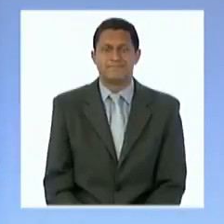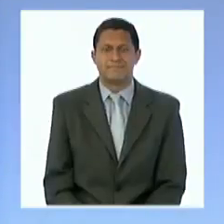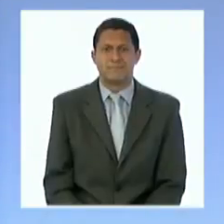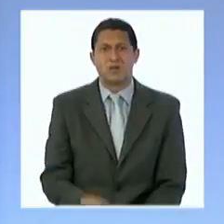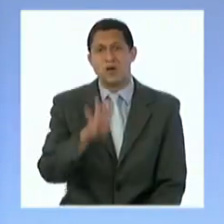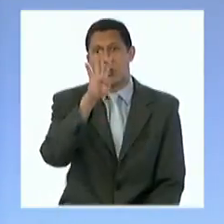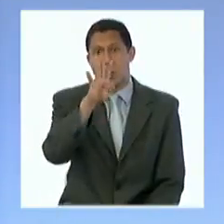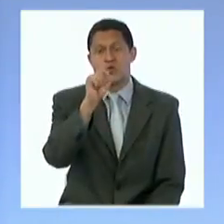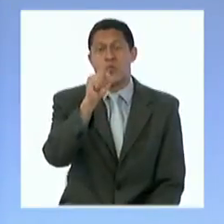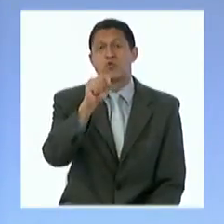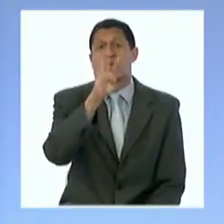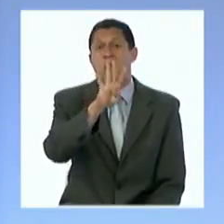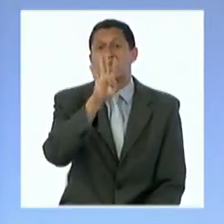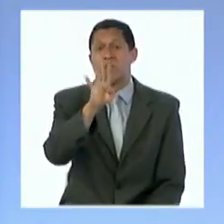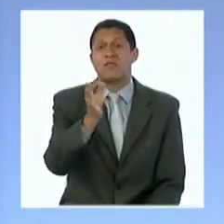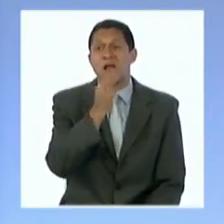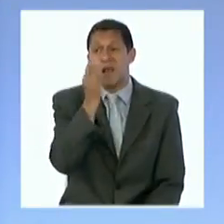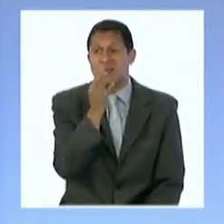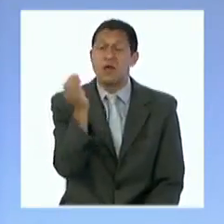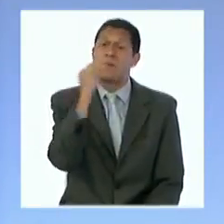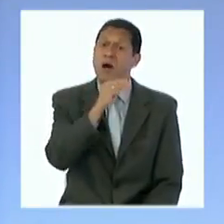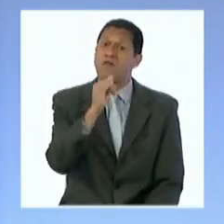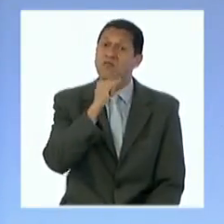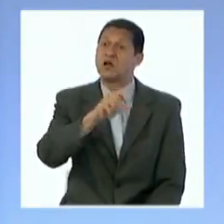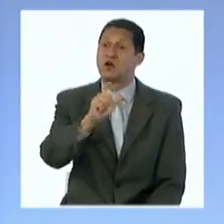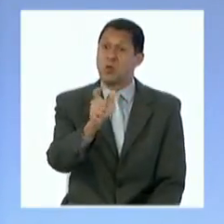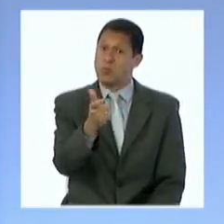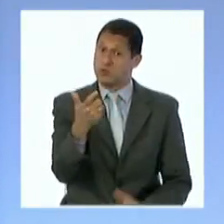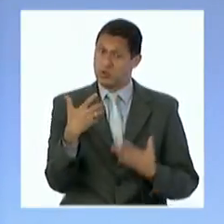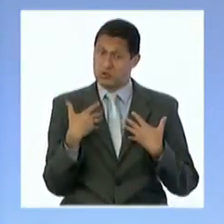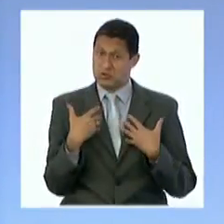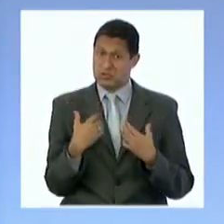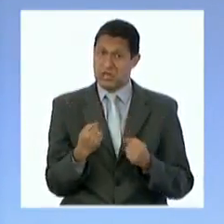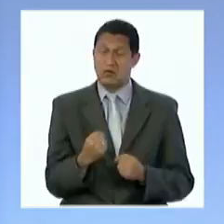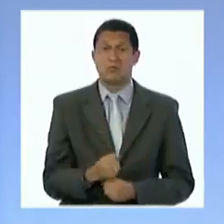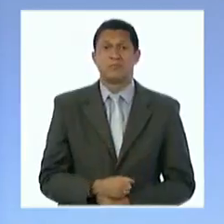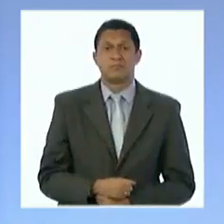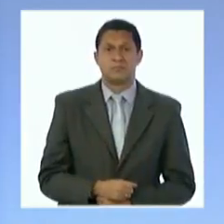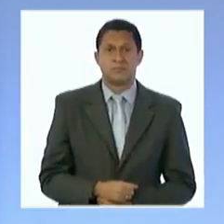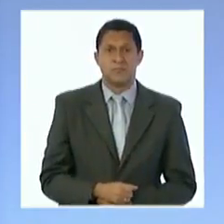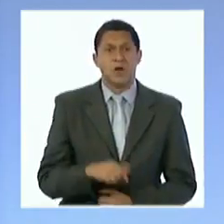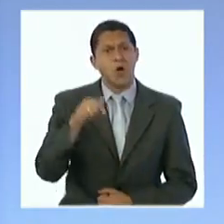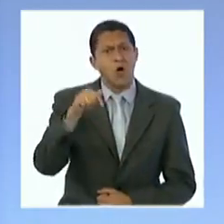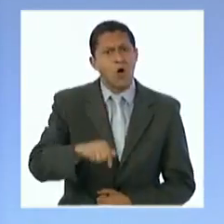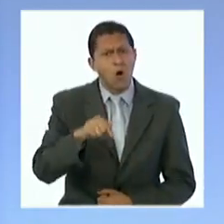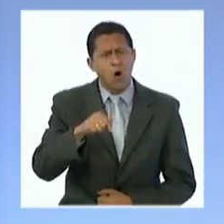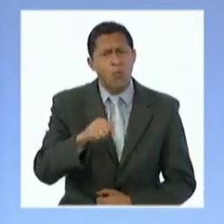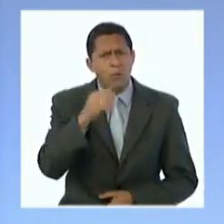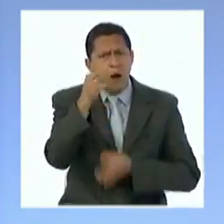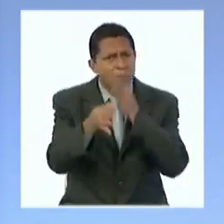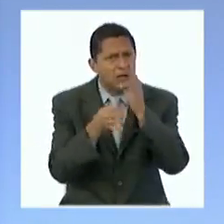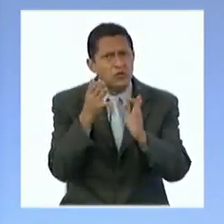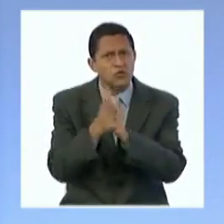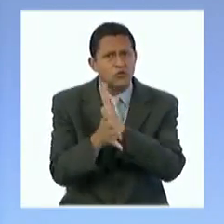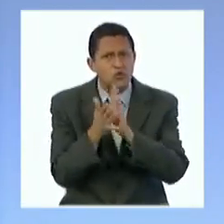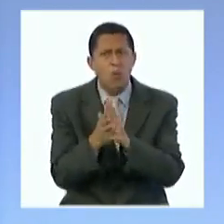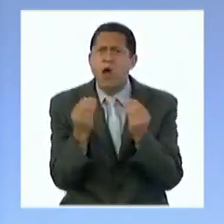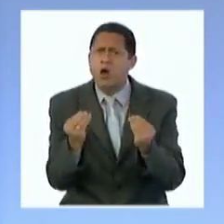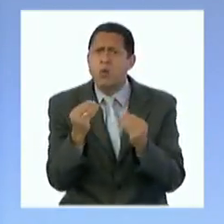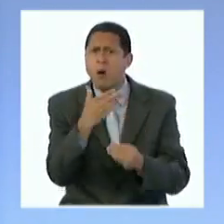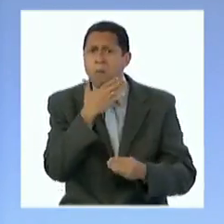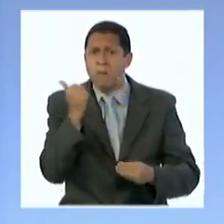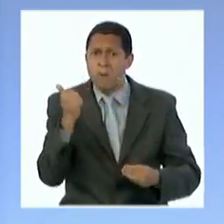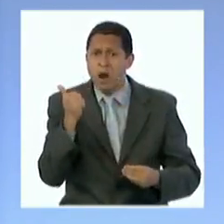444 minutos de la tarde continuamos con más de noticias globovisión es salud que en el día de hoy vamos a estar hablando sobre cómo